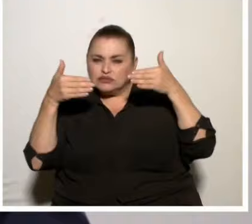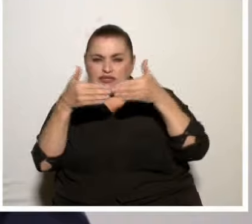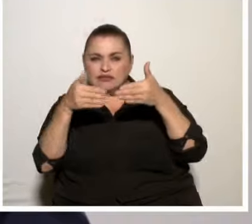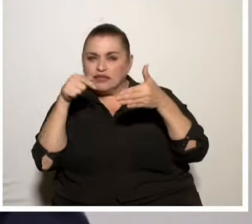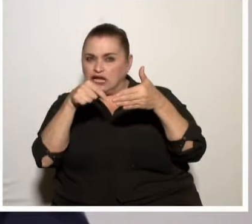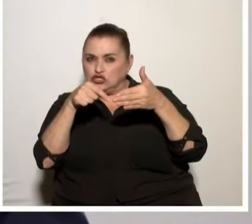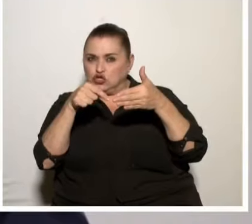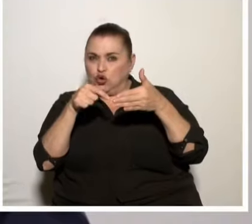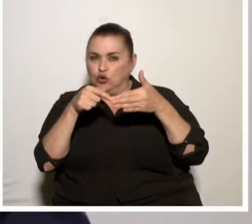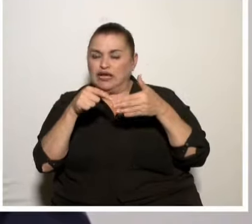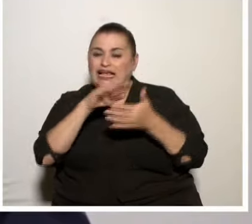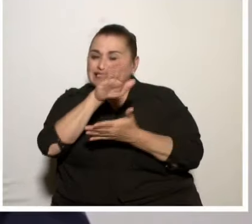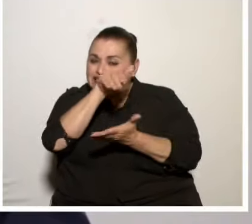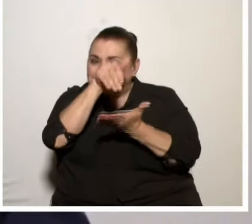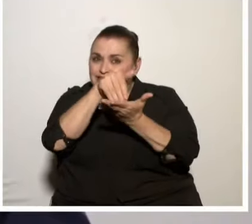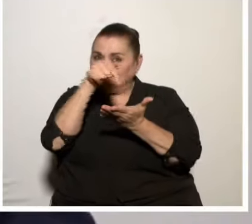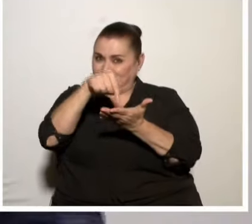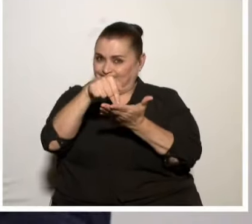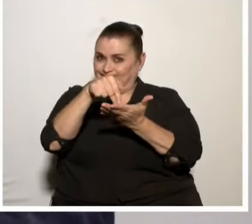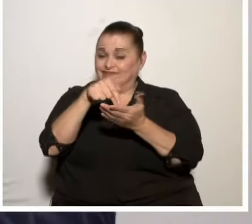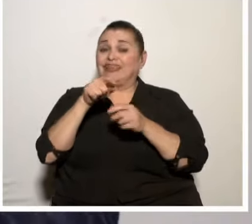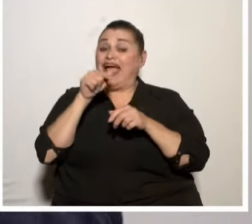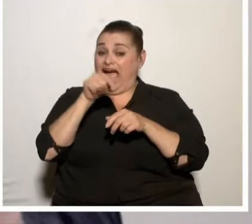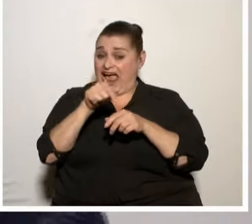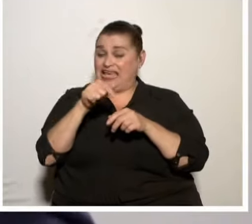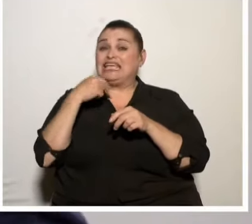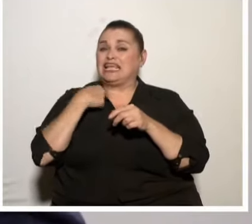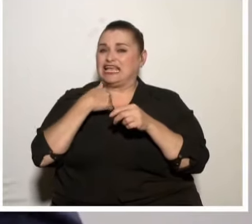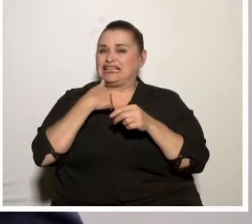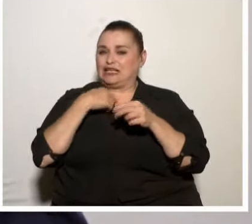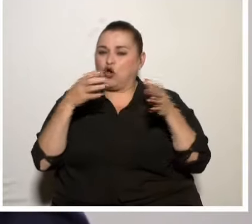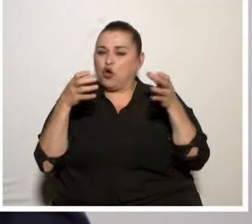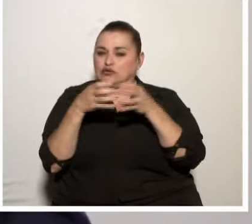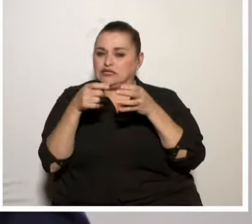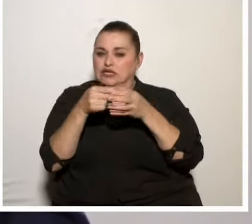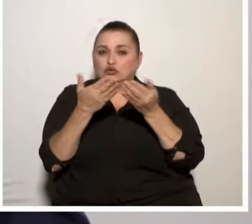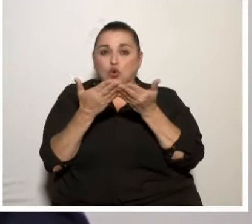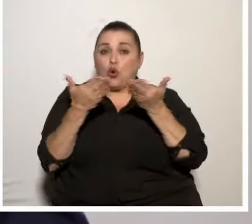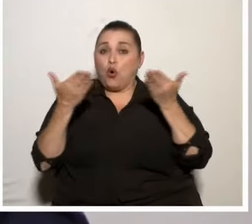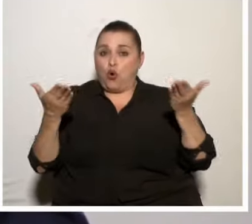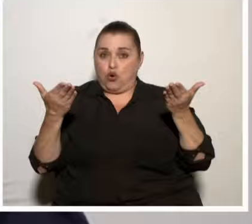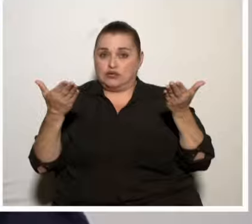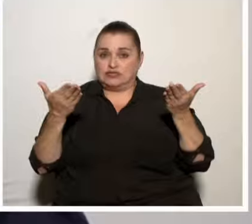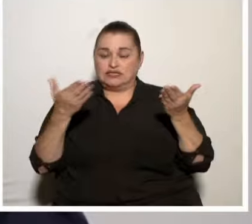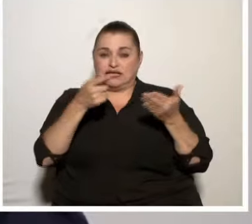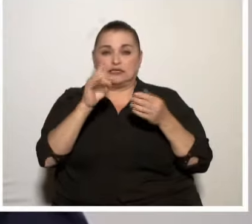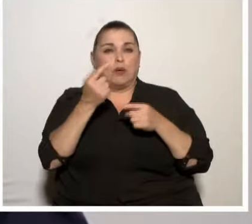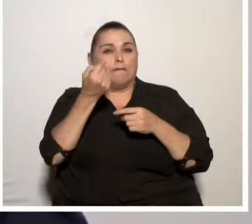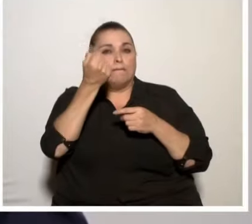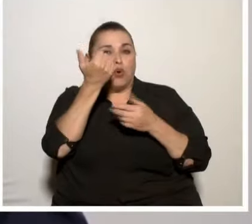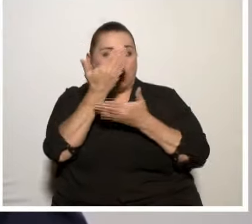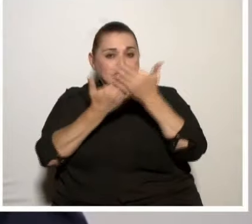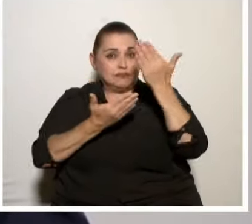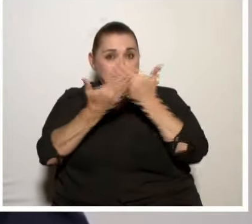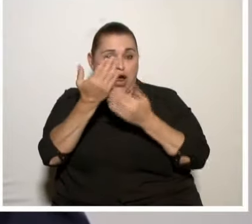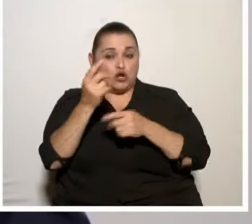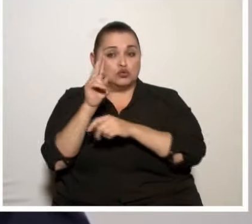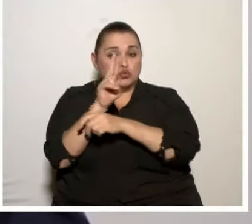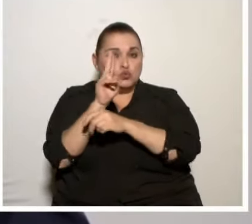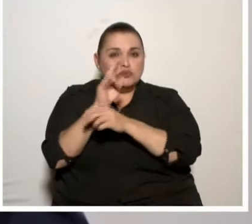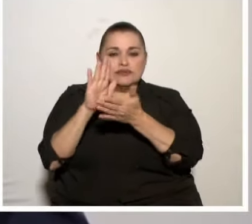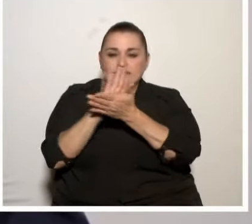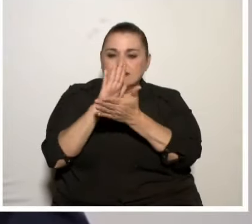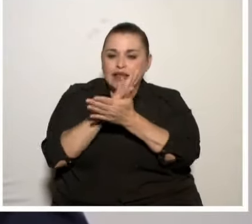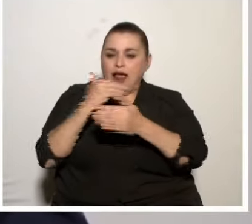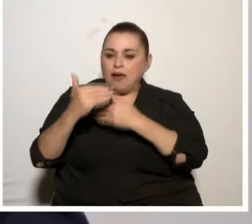ni descentralización, y en cambio hay concentración de muchas cosas en pocas manos, embudos, exceso de trámites, donde